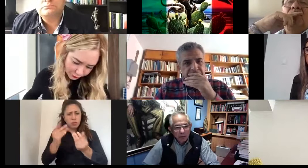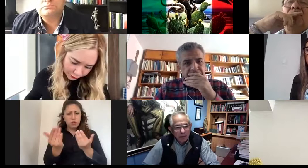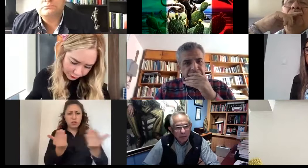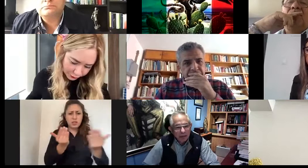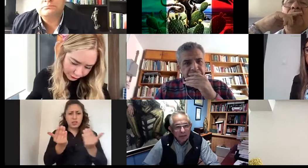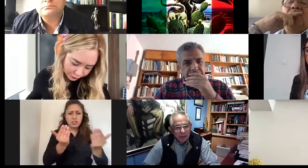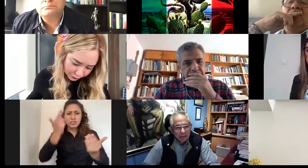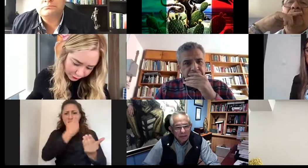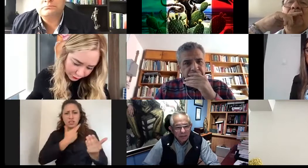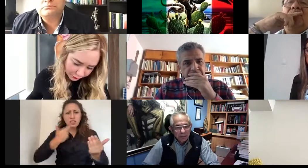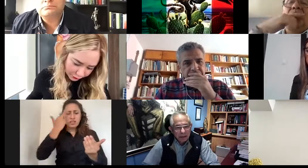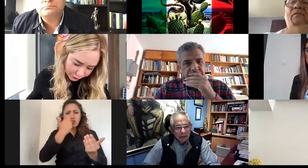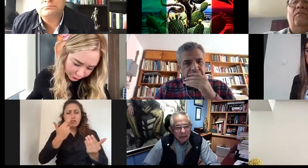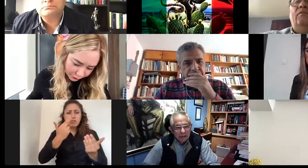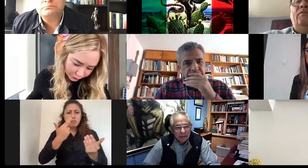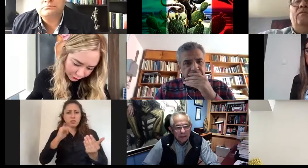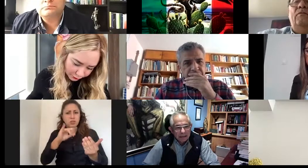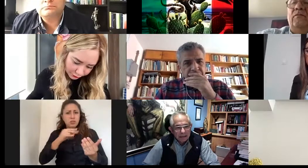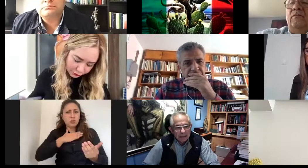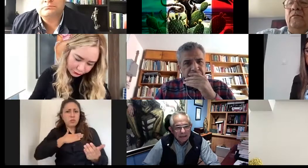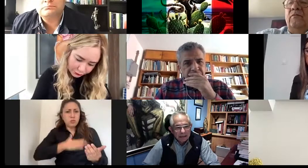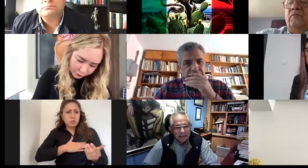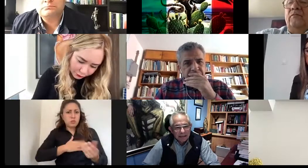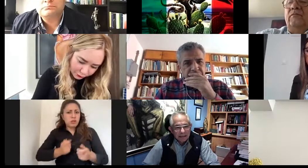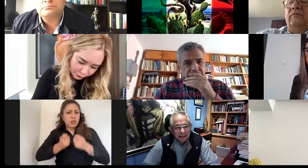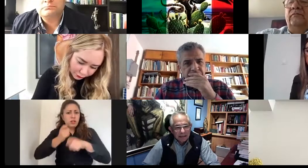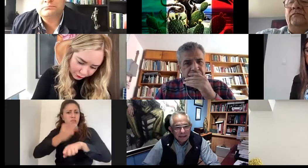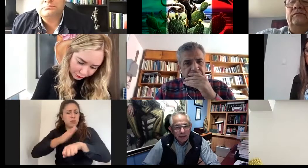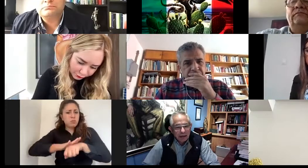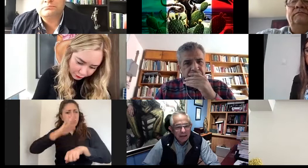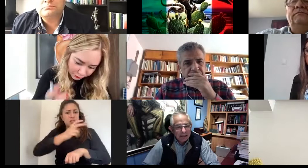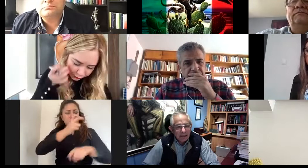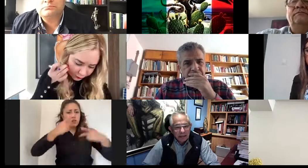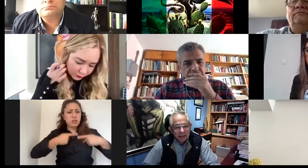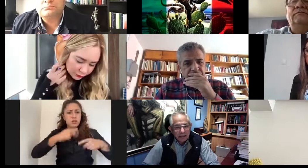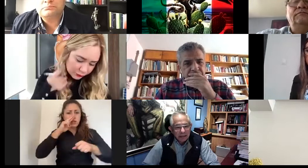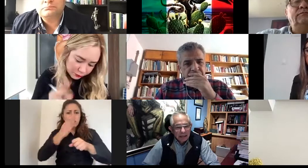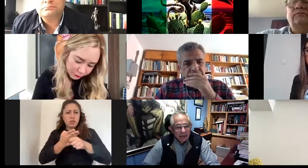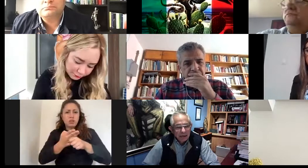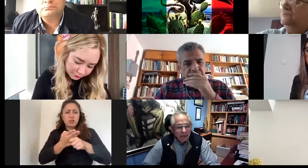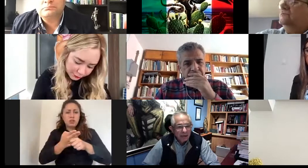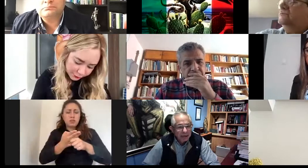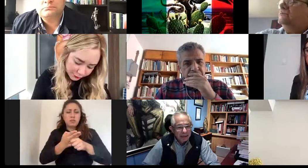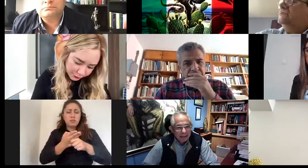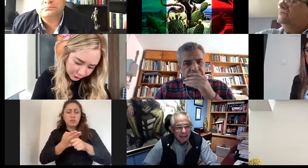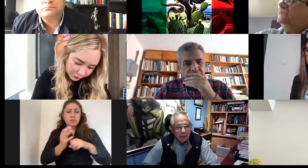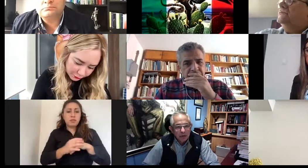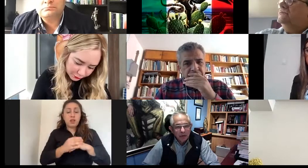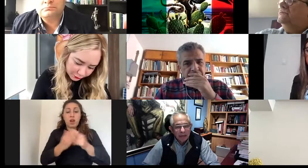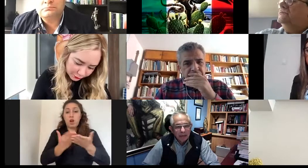vista criminológico, porque es de explorado derecho que cuando se